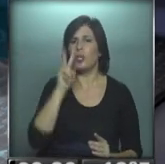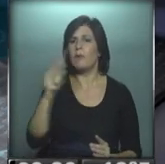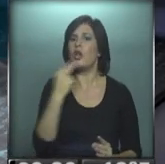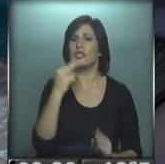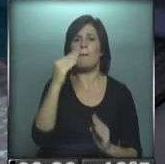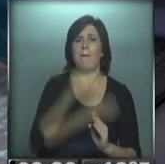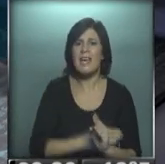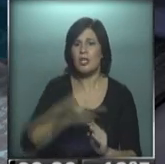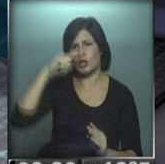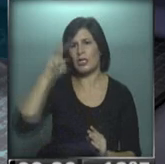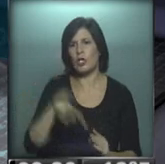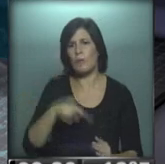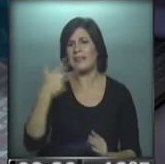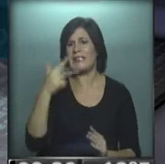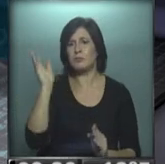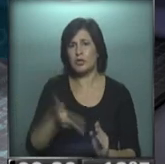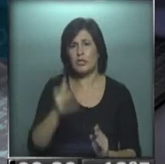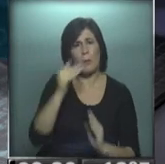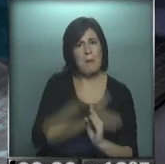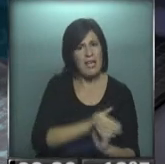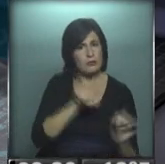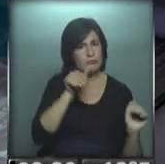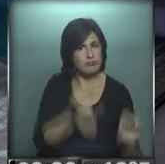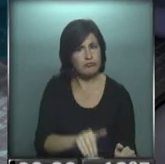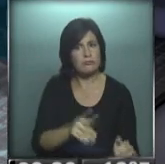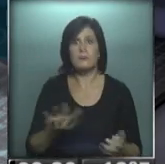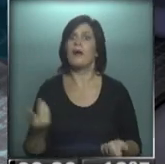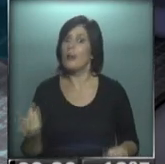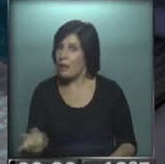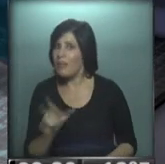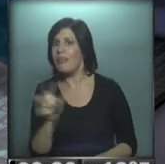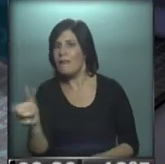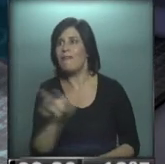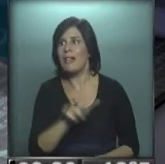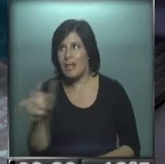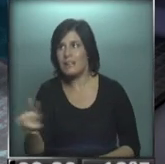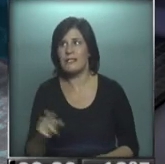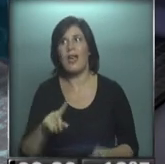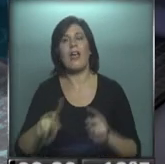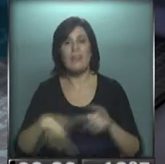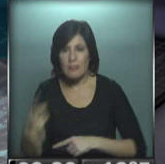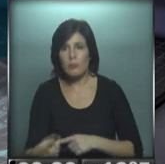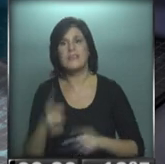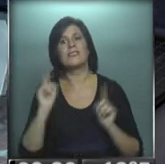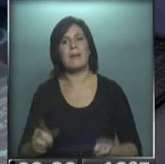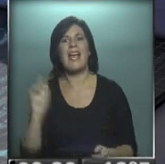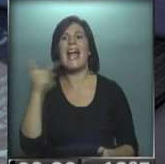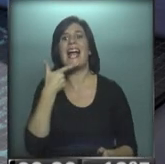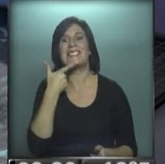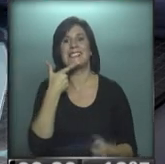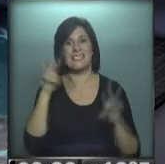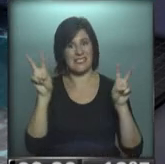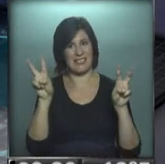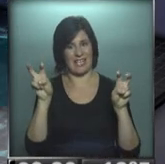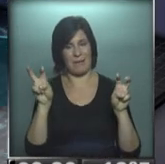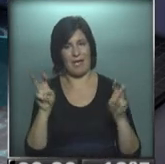7,3% de producción. Aquí está una de las primeras diferencias que ya vamos a estar analizando, pero está el gas también. Claro que sí, por eso